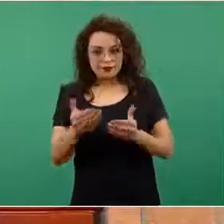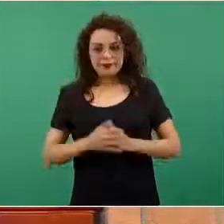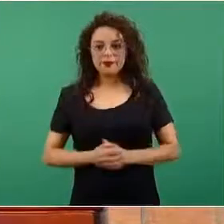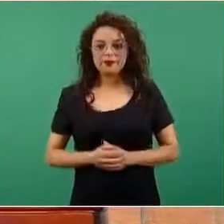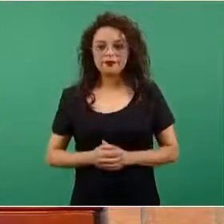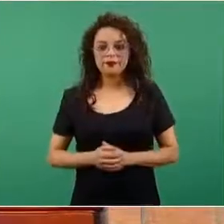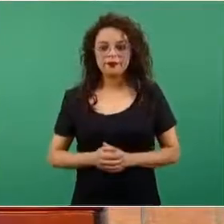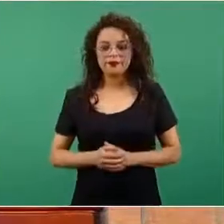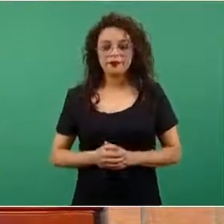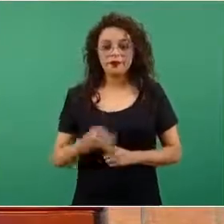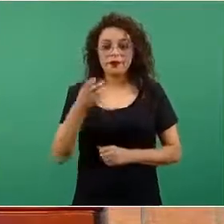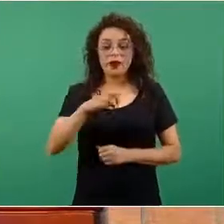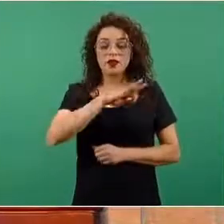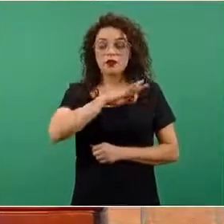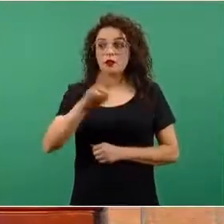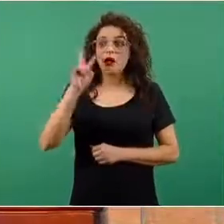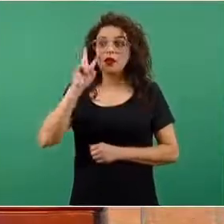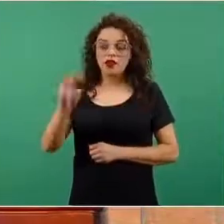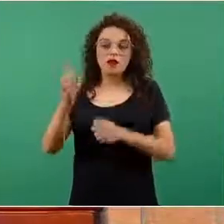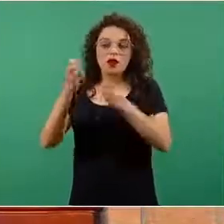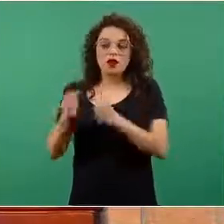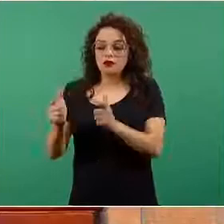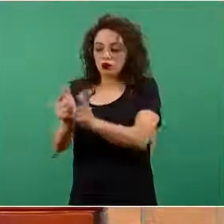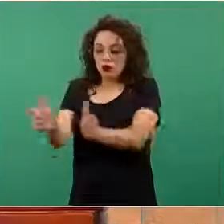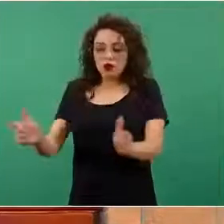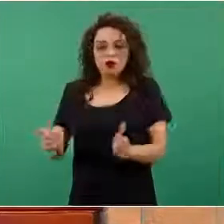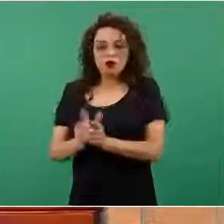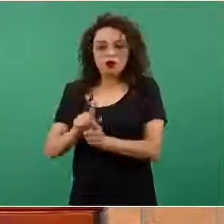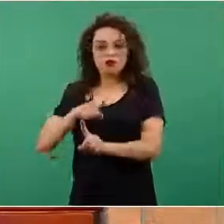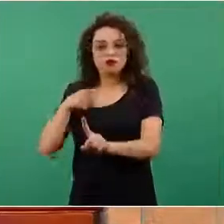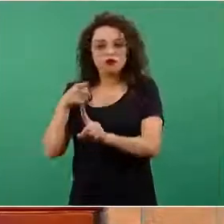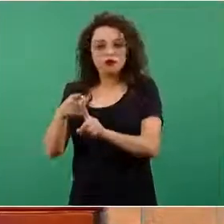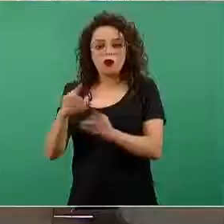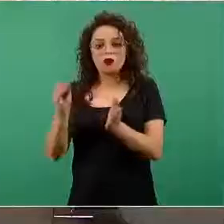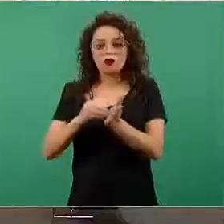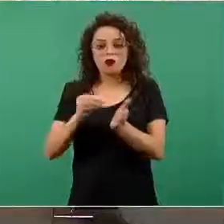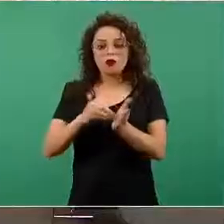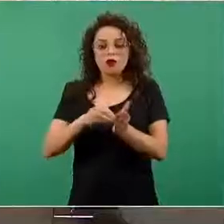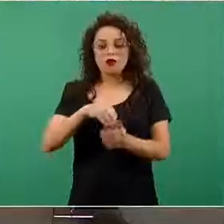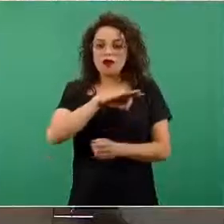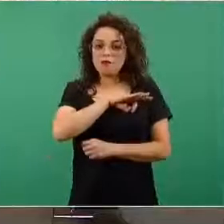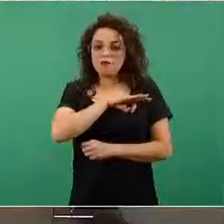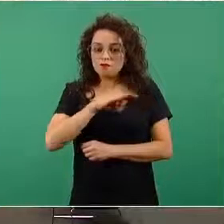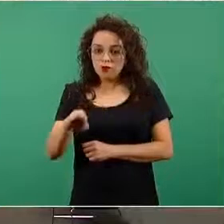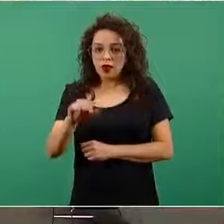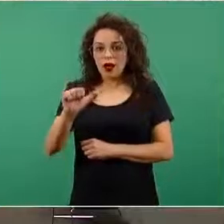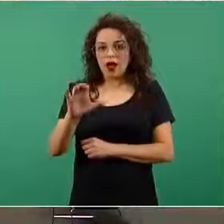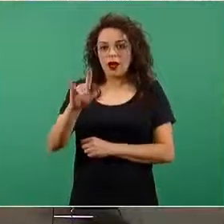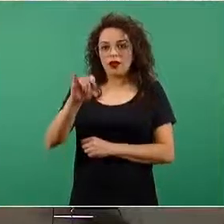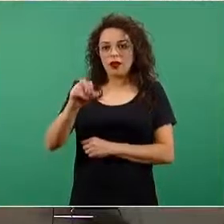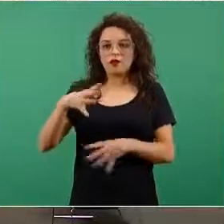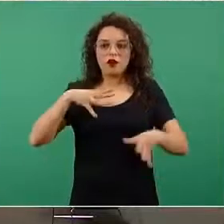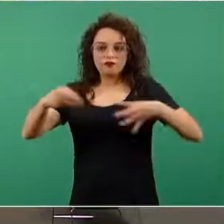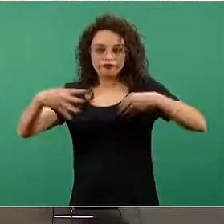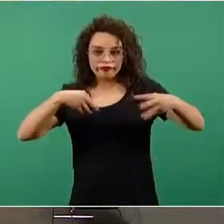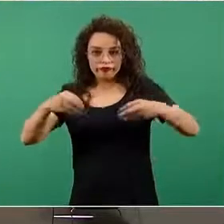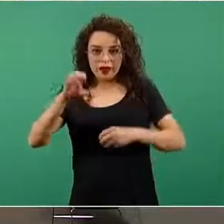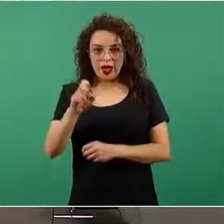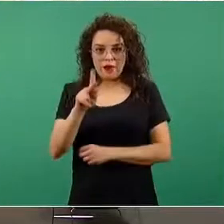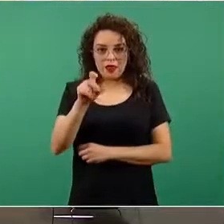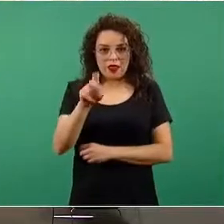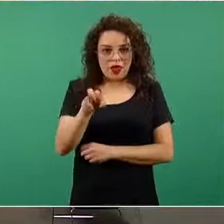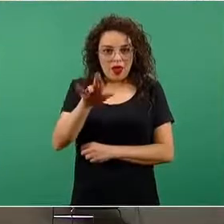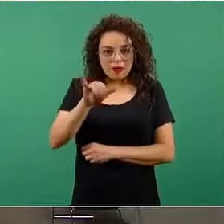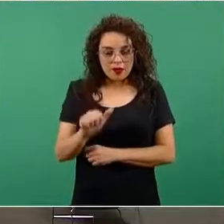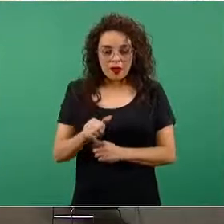esa representatividad del grupo que en un momento determinado puede todavía o mantiene activa la epidemia y de donde